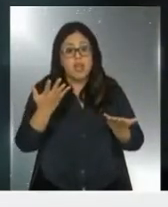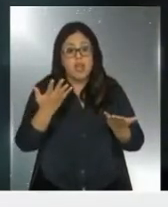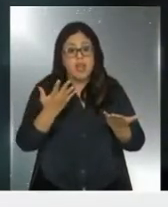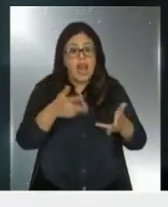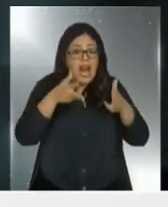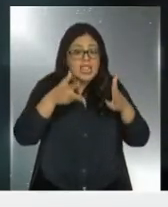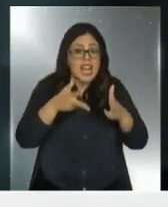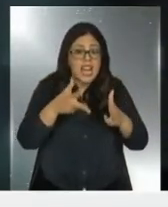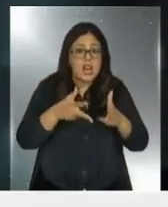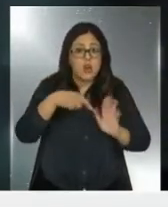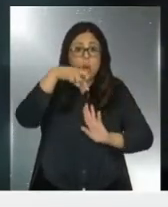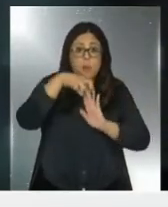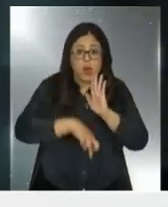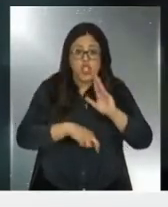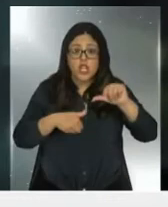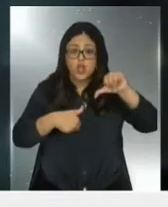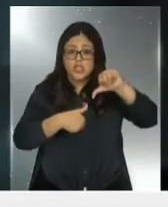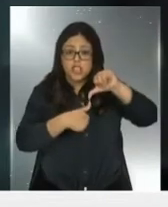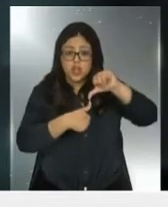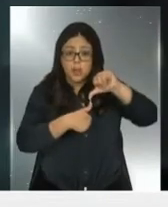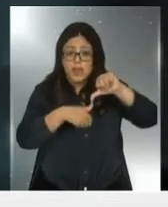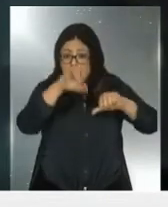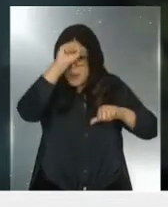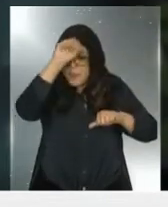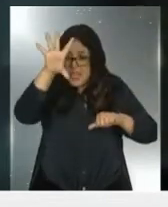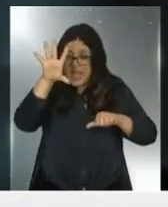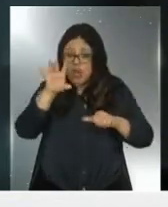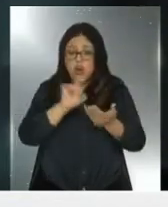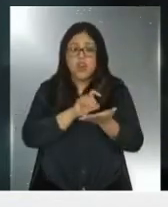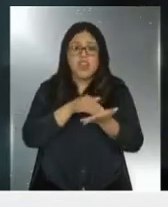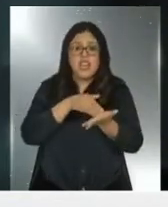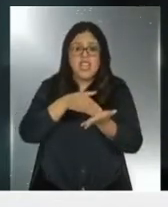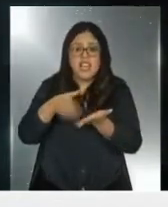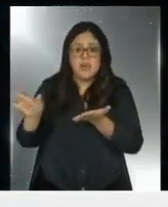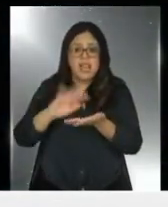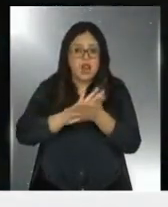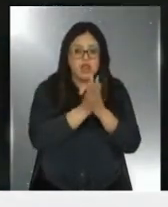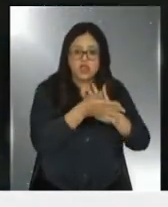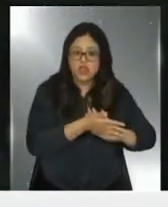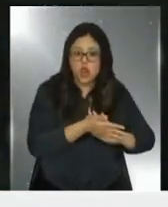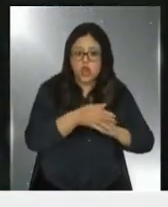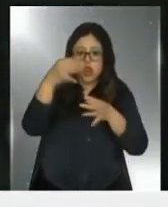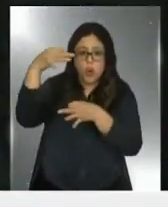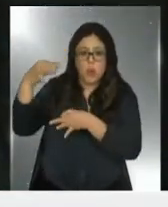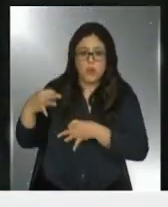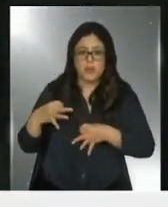y eliminaron todos los archivos que tenían las máquinas de ese proyecto en particular.